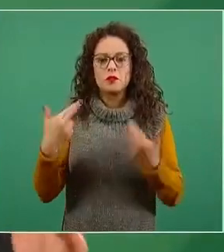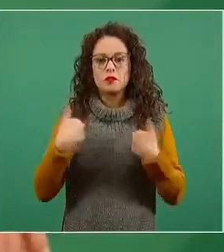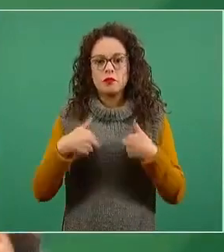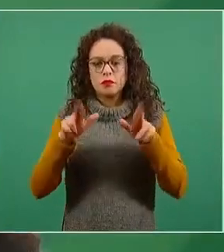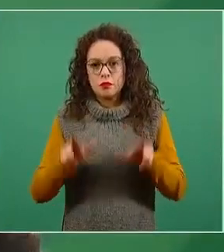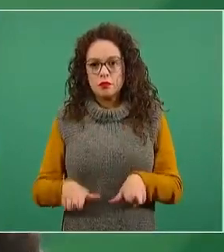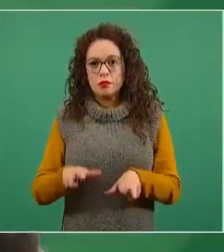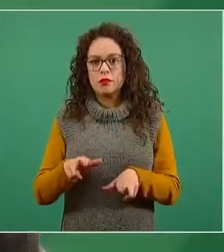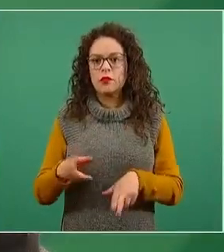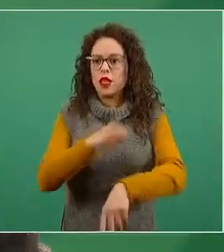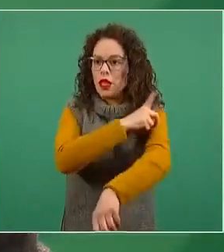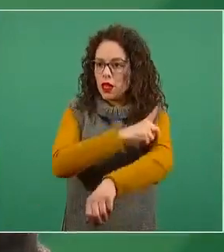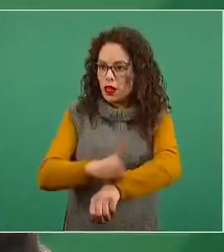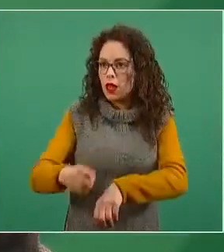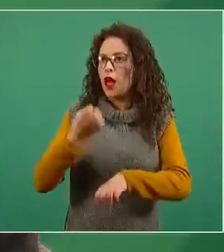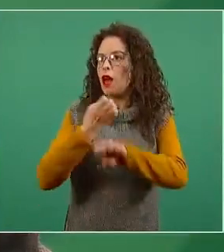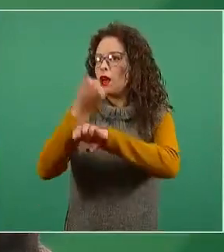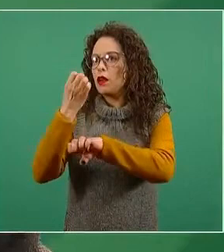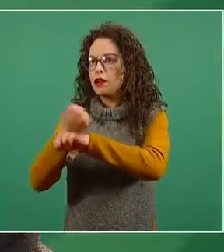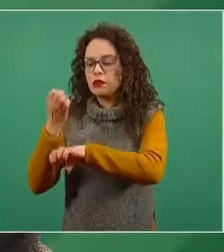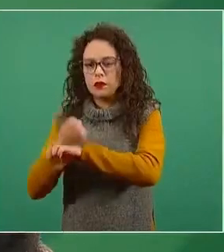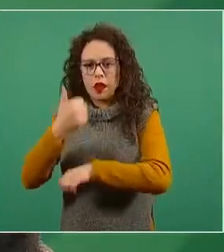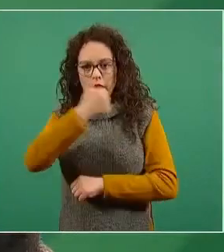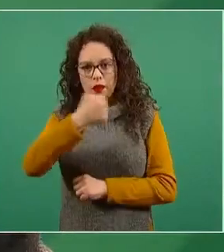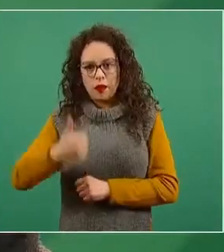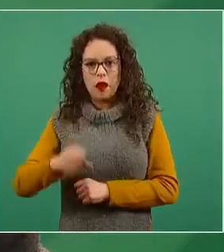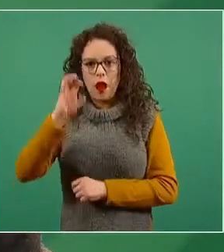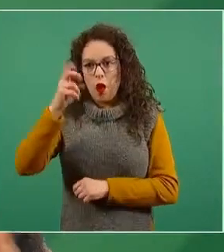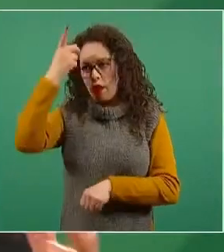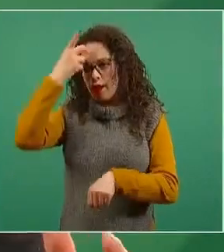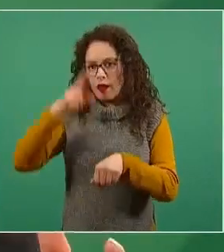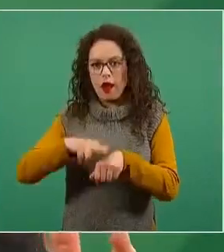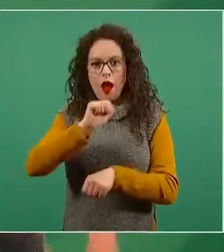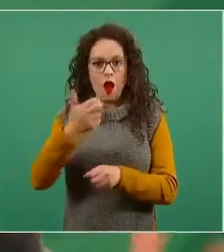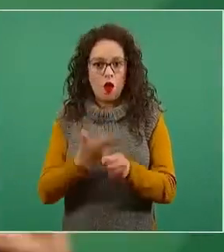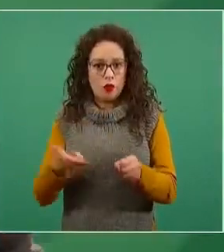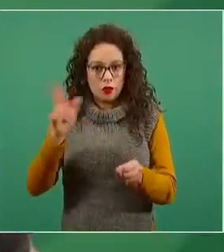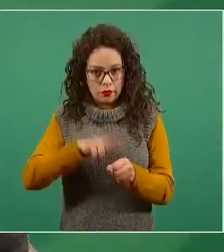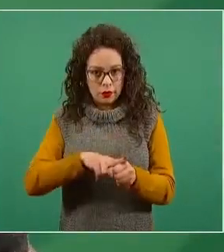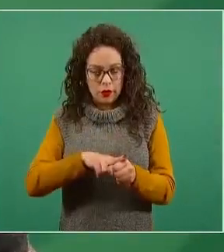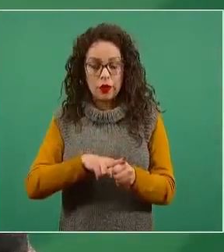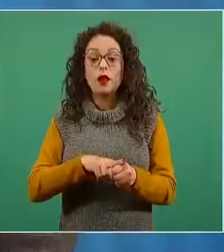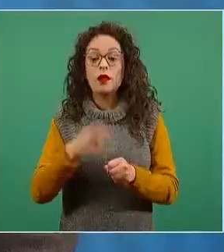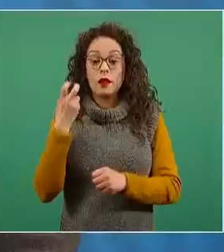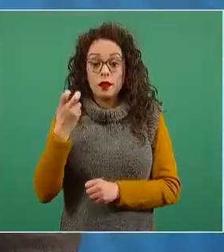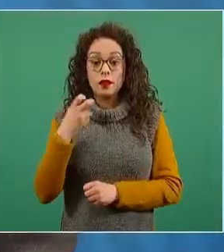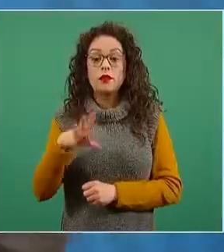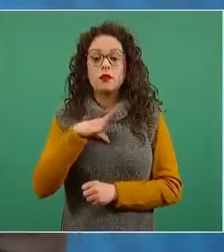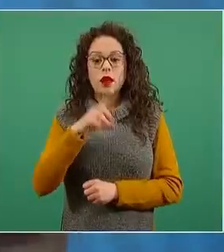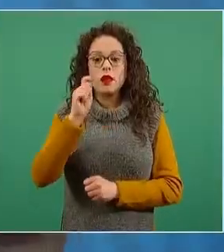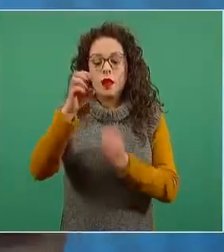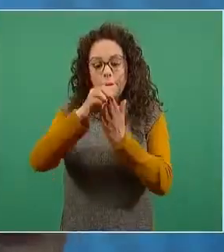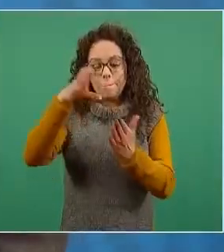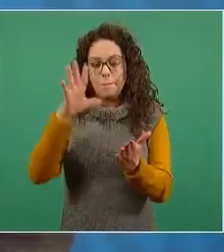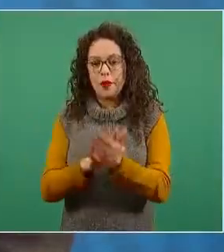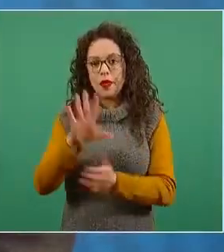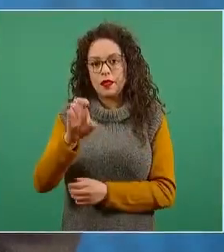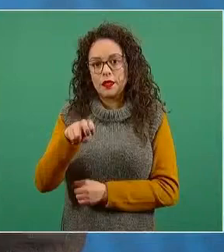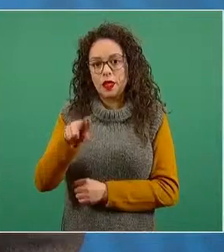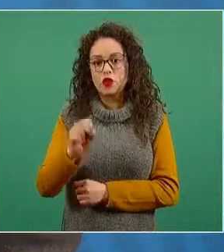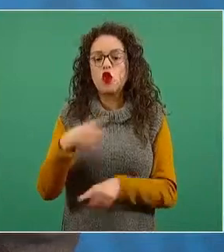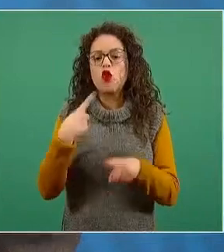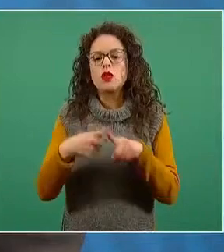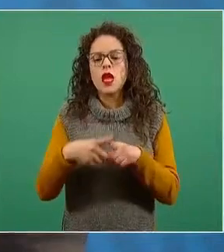los estados y a través de sus direcciones de hospitales, integraron el censo. Quien está ahí es porque ha